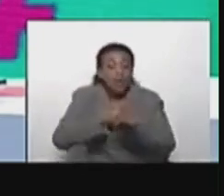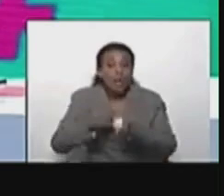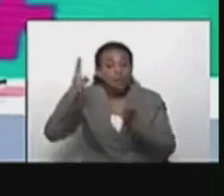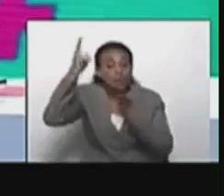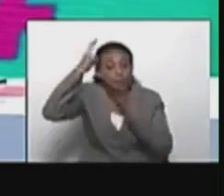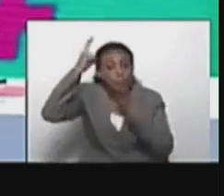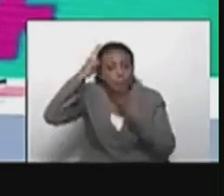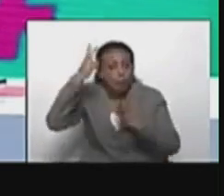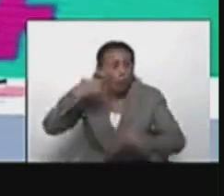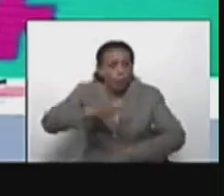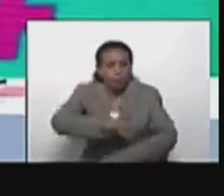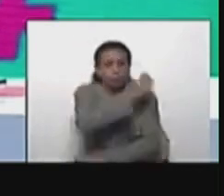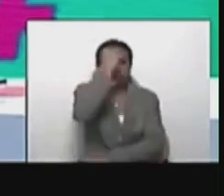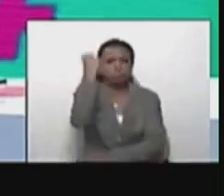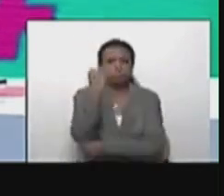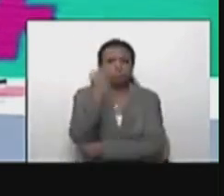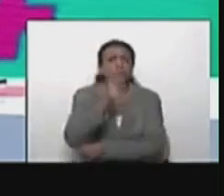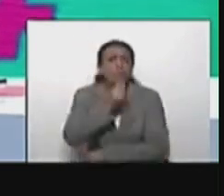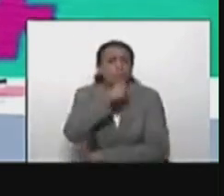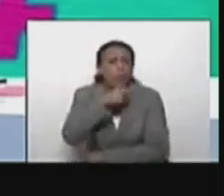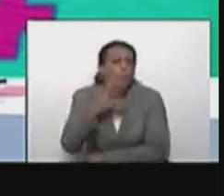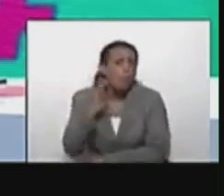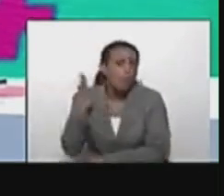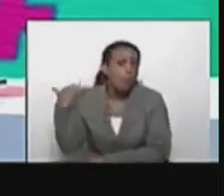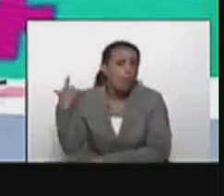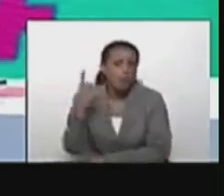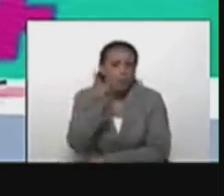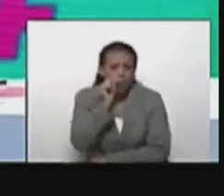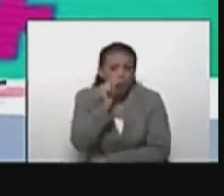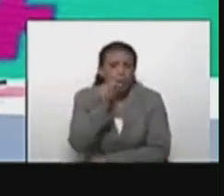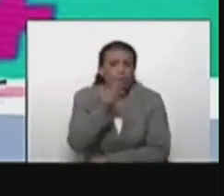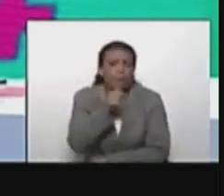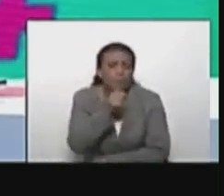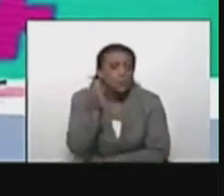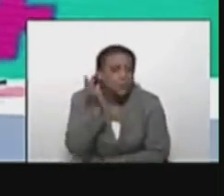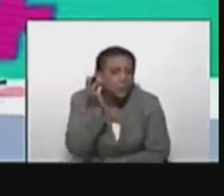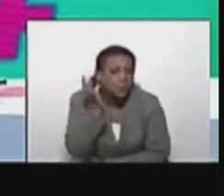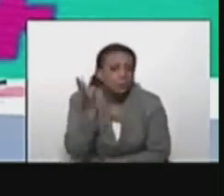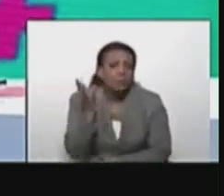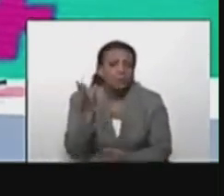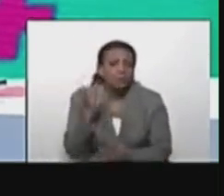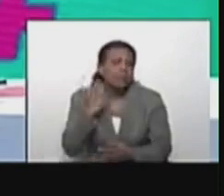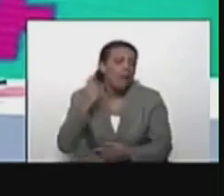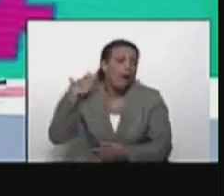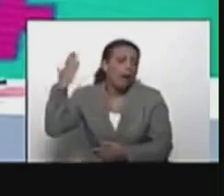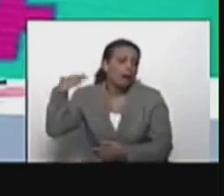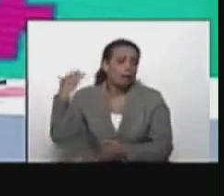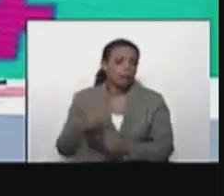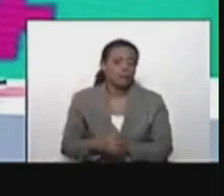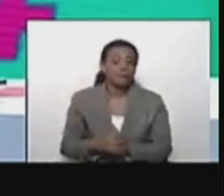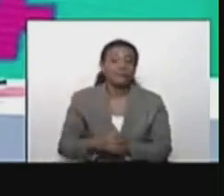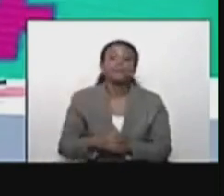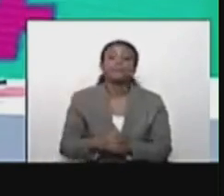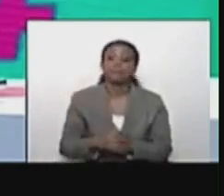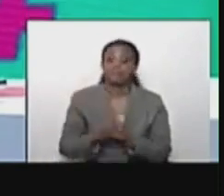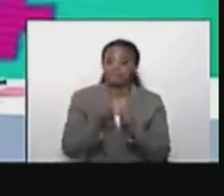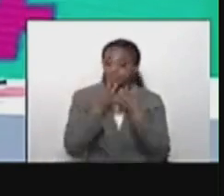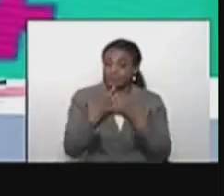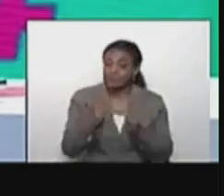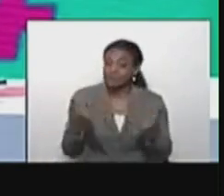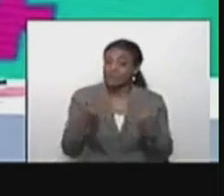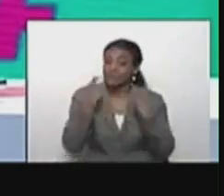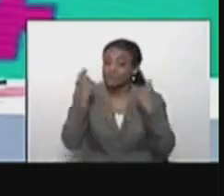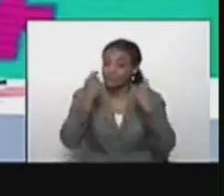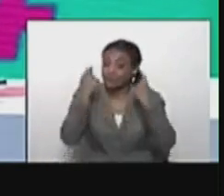de resistencia de nuestros abuelos y de nuestras abuelas. Así que extraordinaria la jornada de